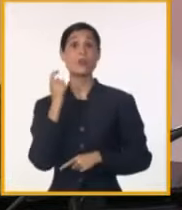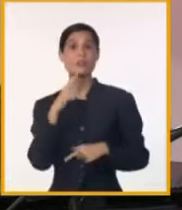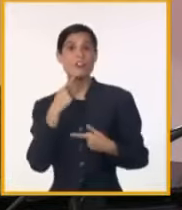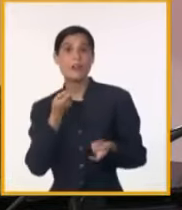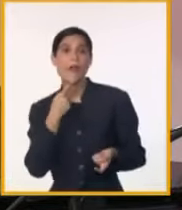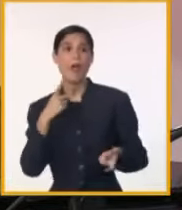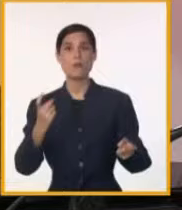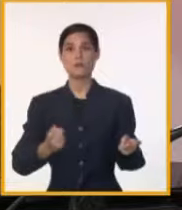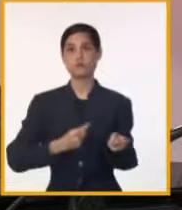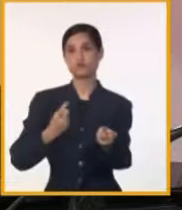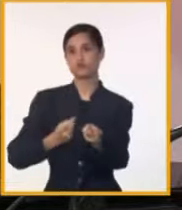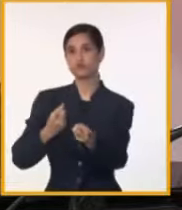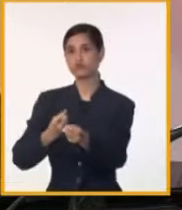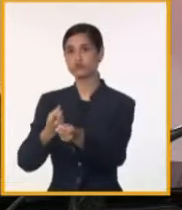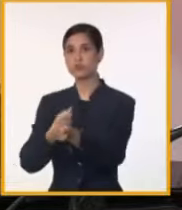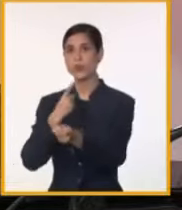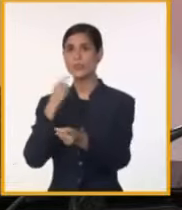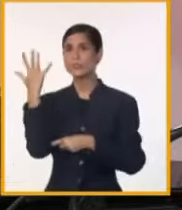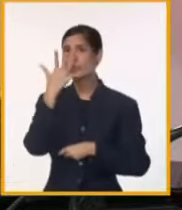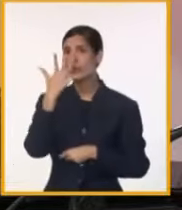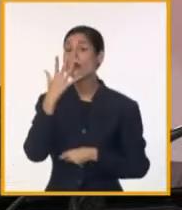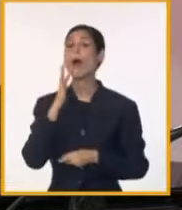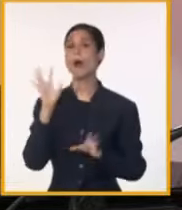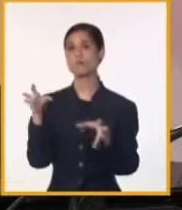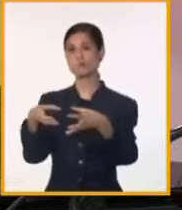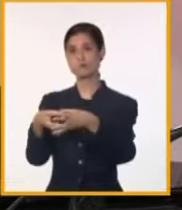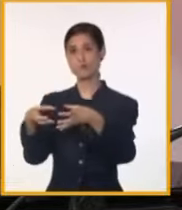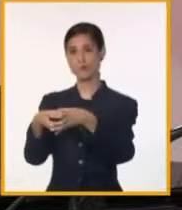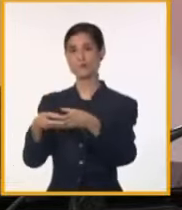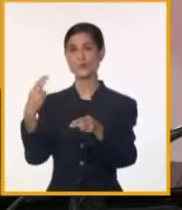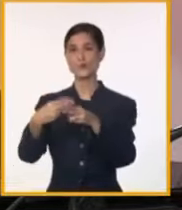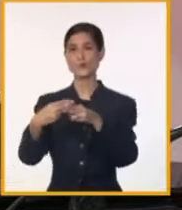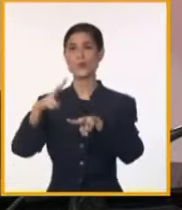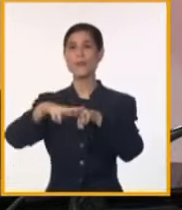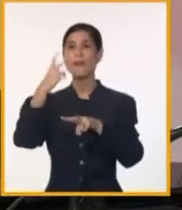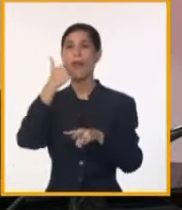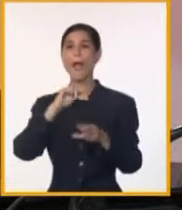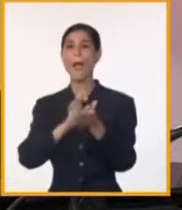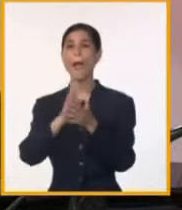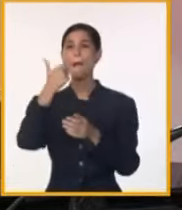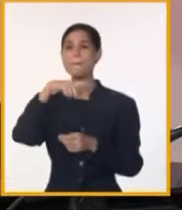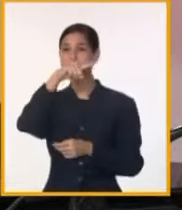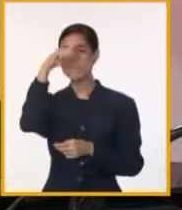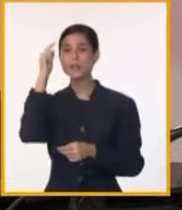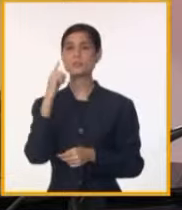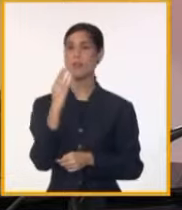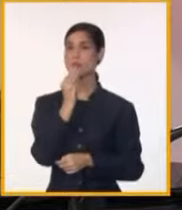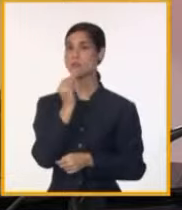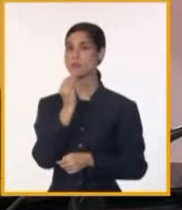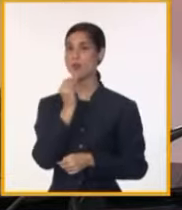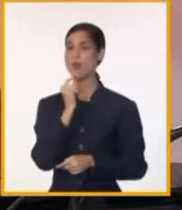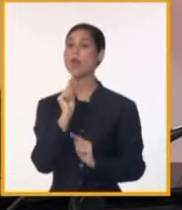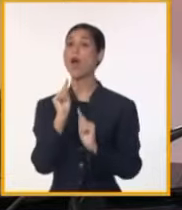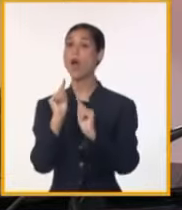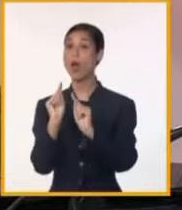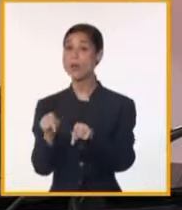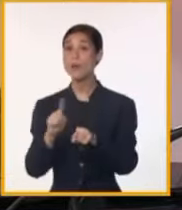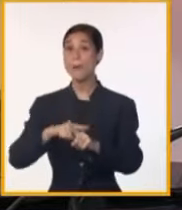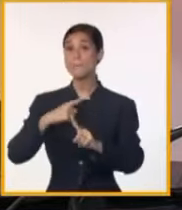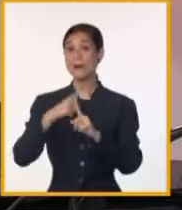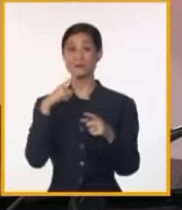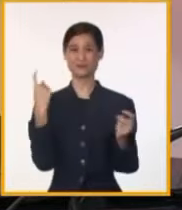movimiento hamas en Israel y la consecuente respuesta israelí que ha devenido en una guerra